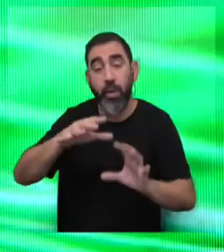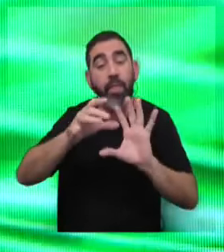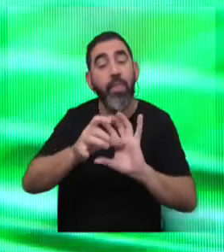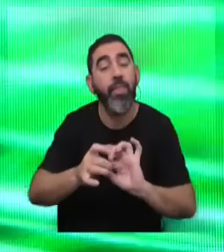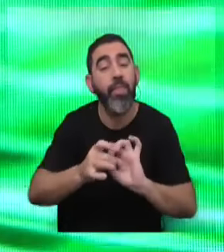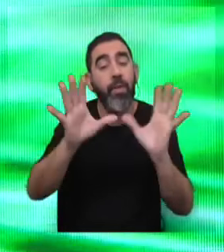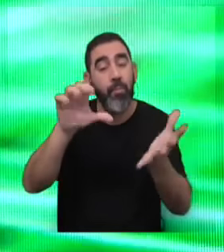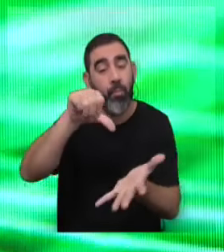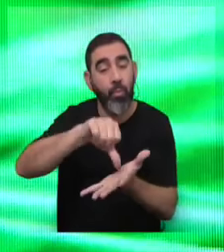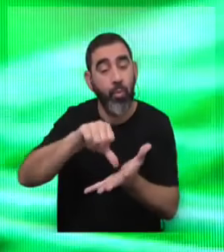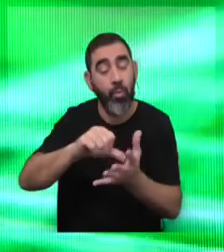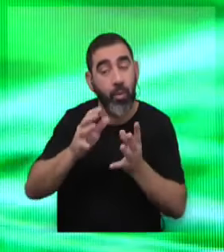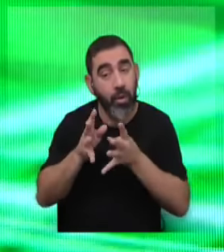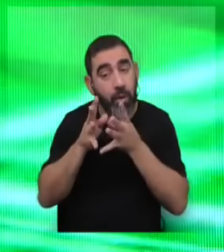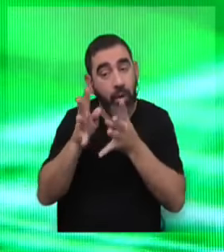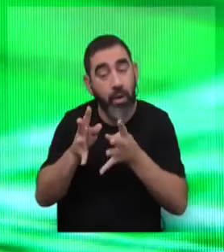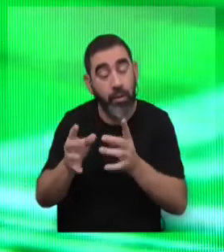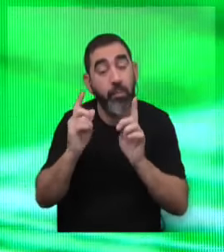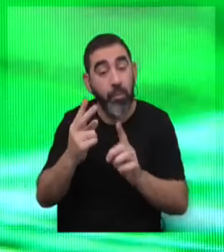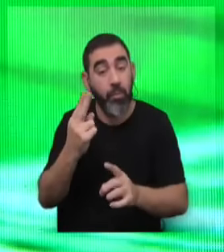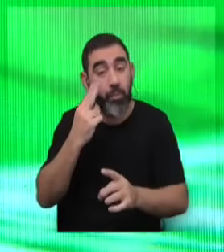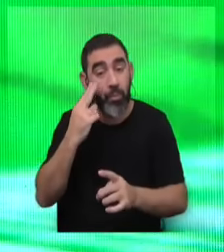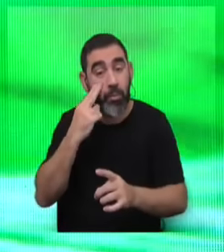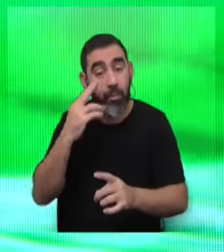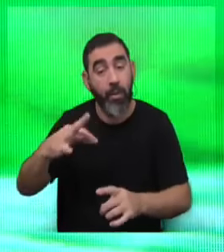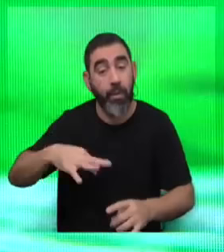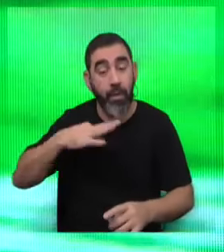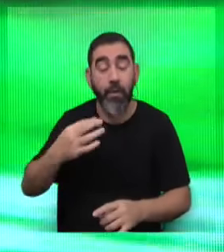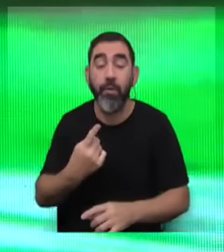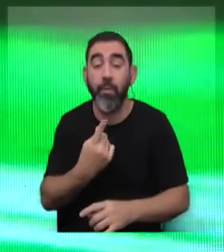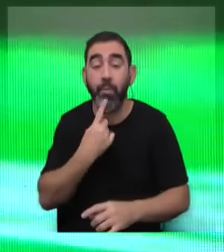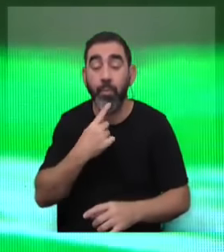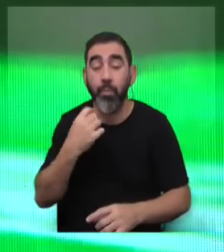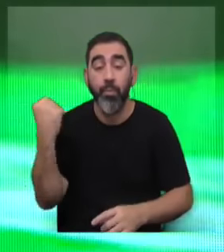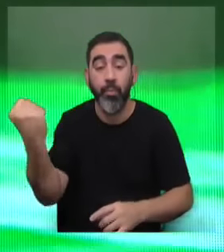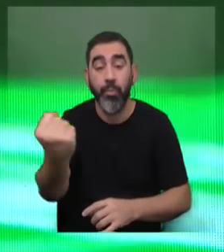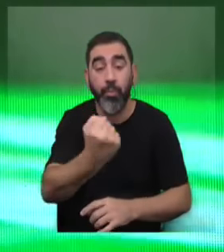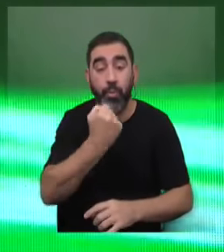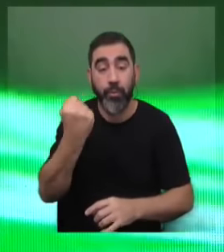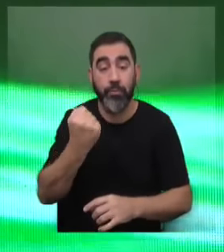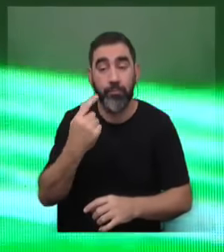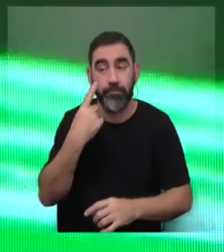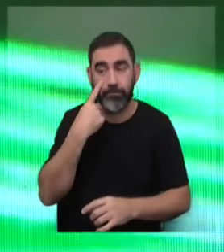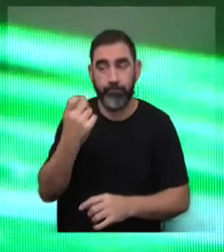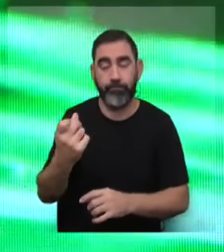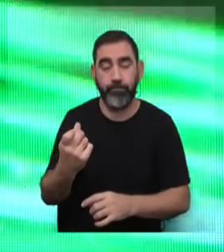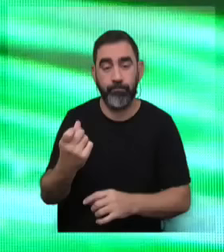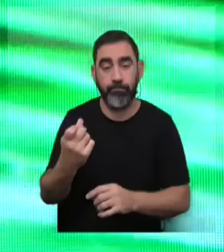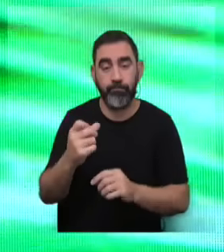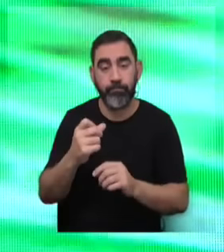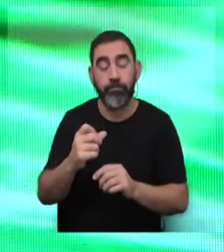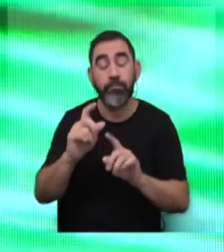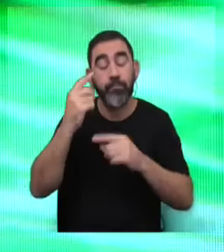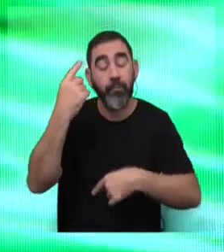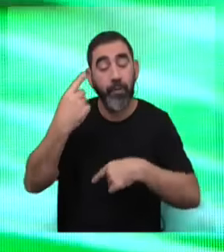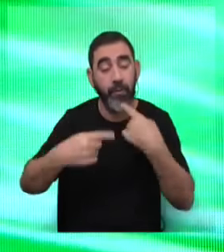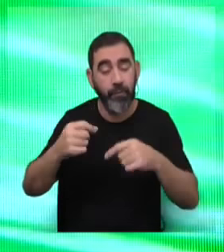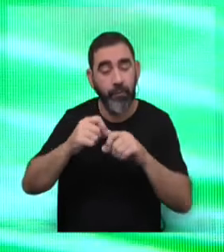contemporáneas y uno de los problemas centrales de la vida política nos damos cuenta de que la difusión y